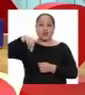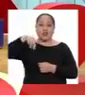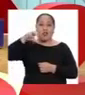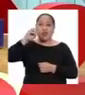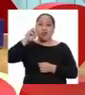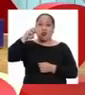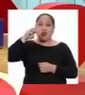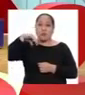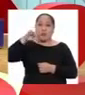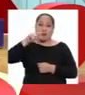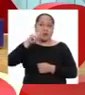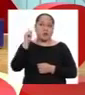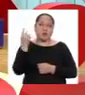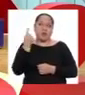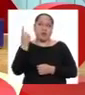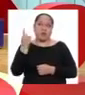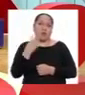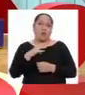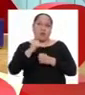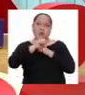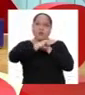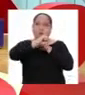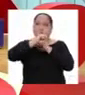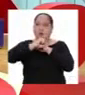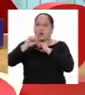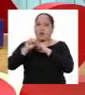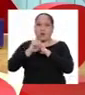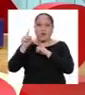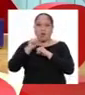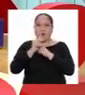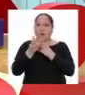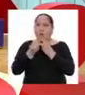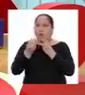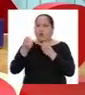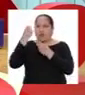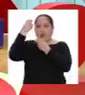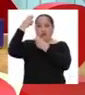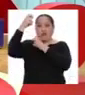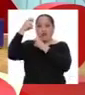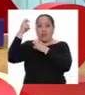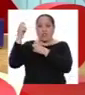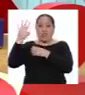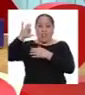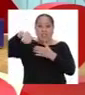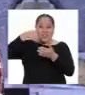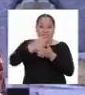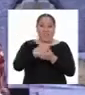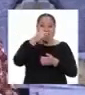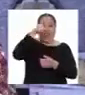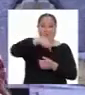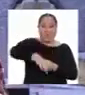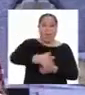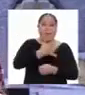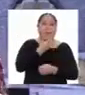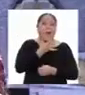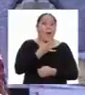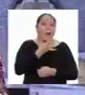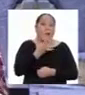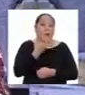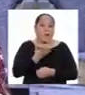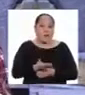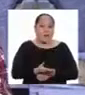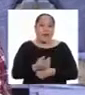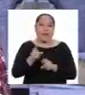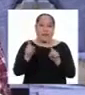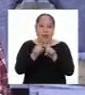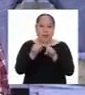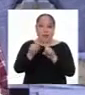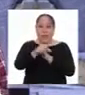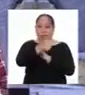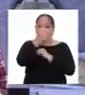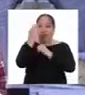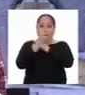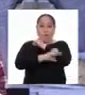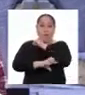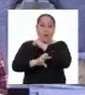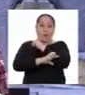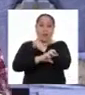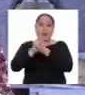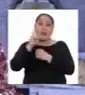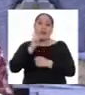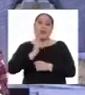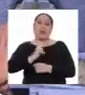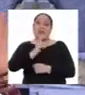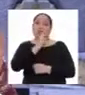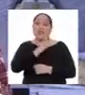de publicidad. Miles de turistas llegan anualmente para probar nuestros platos. Y en el exterior, los restaurantes de